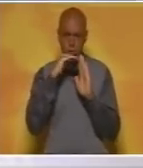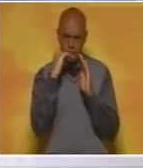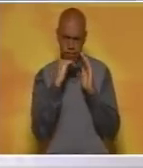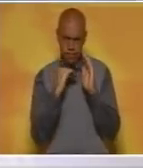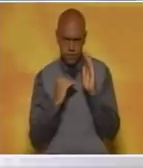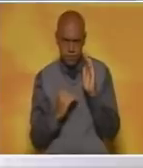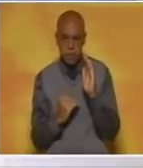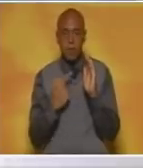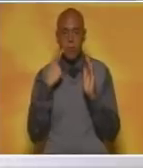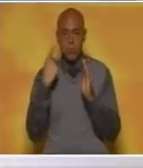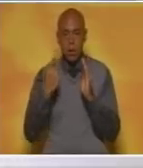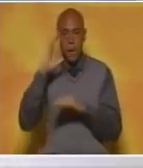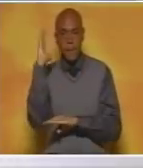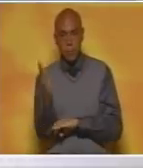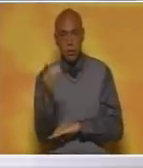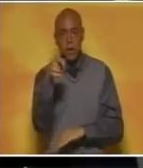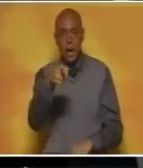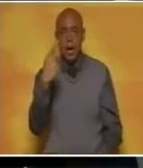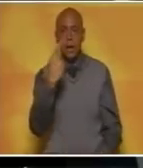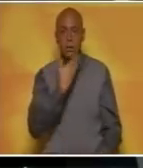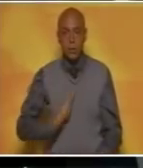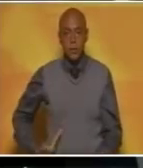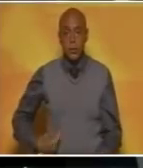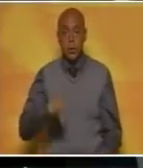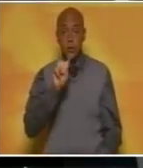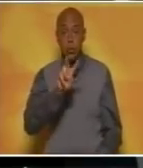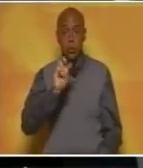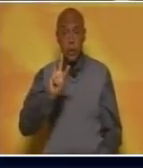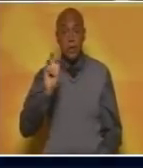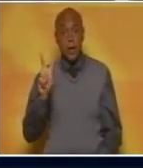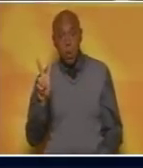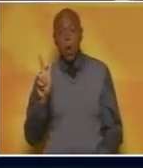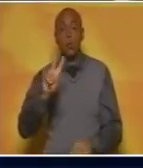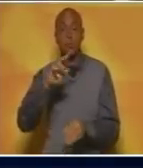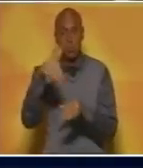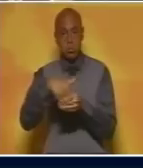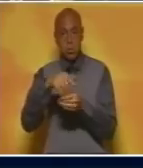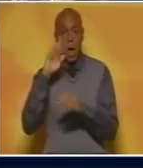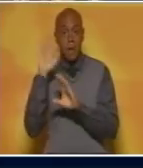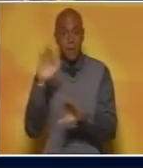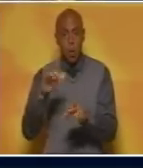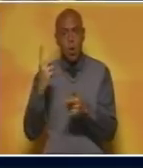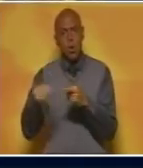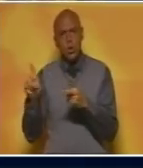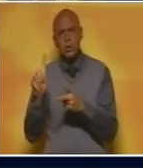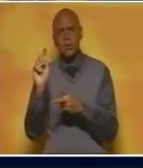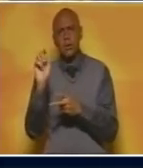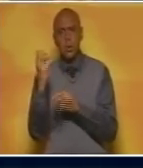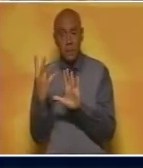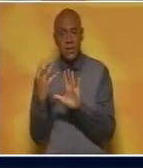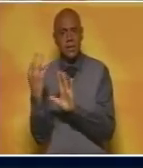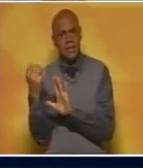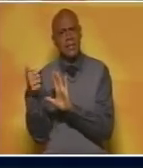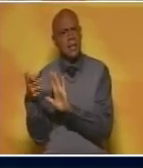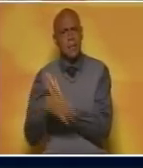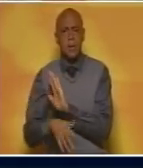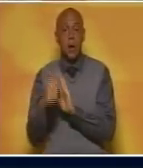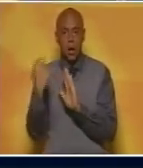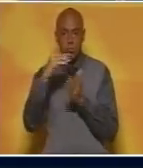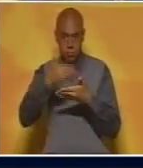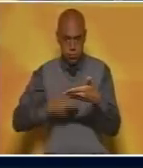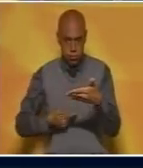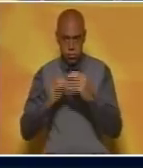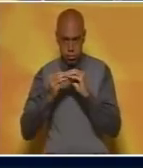sigue contra el actual mandatario. Por 232 votos a favor y 196 en contra, la Cámara Baja sacó adelante un texto